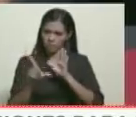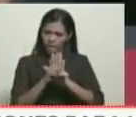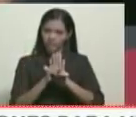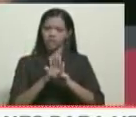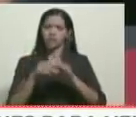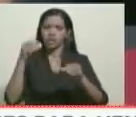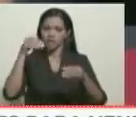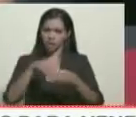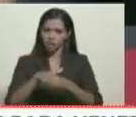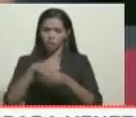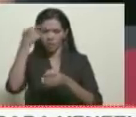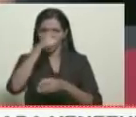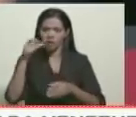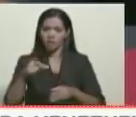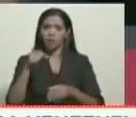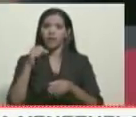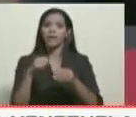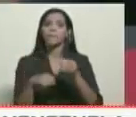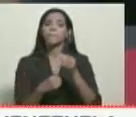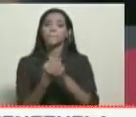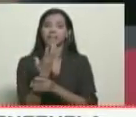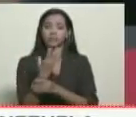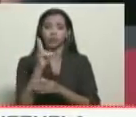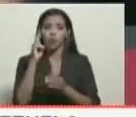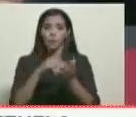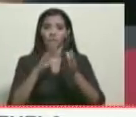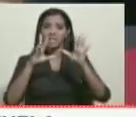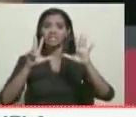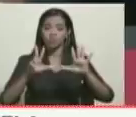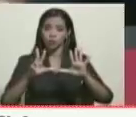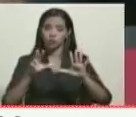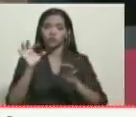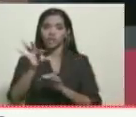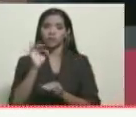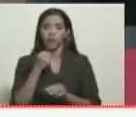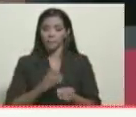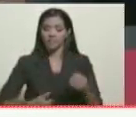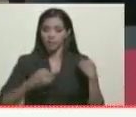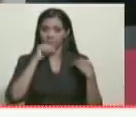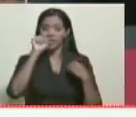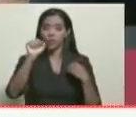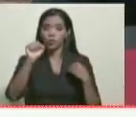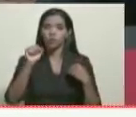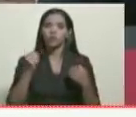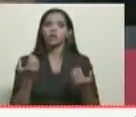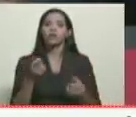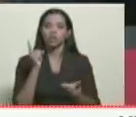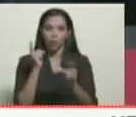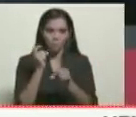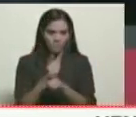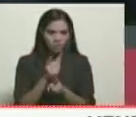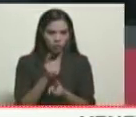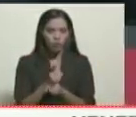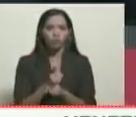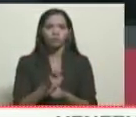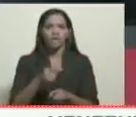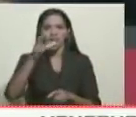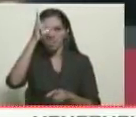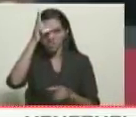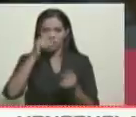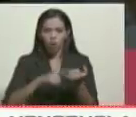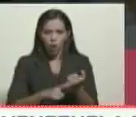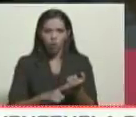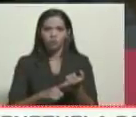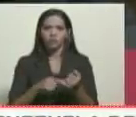año 2018, que eligió al presidente Nicolás Maduro, donde compitió Henry Falcón, donde compitió un